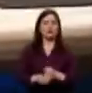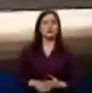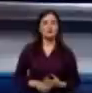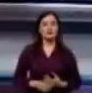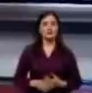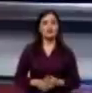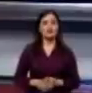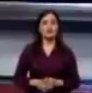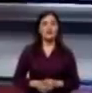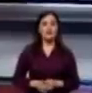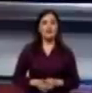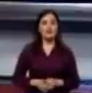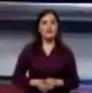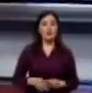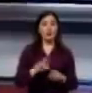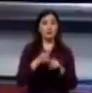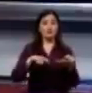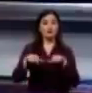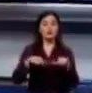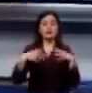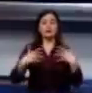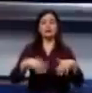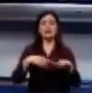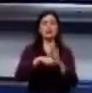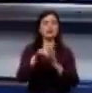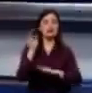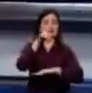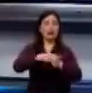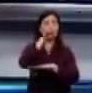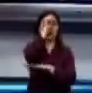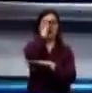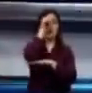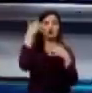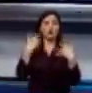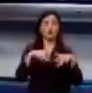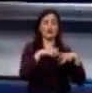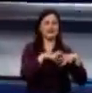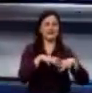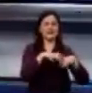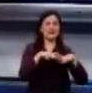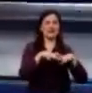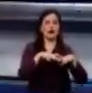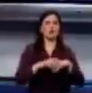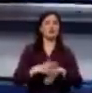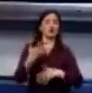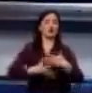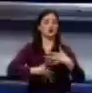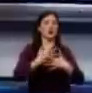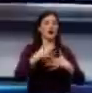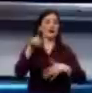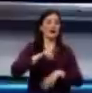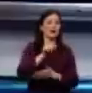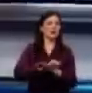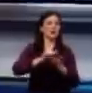horas. Varias zonas fueron afectadas la tarde de este domingo por el desbordamiento de 3 de los 4 ríos de la